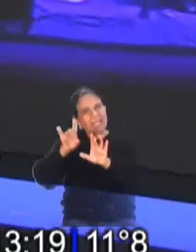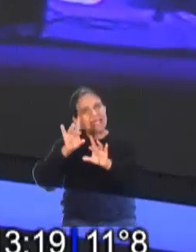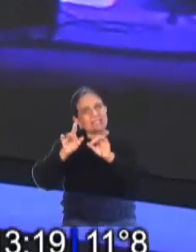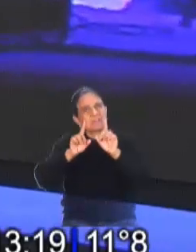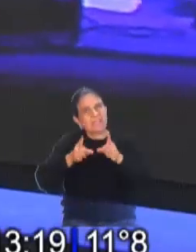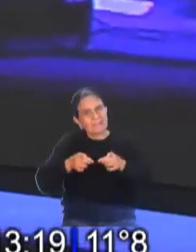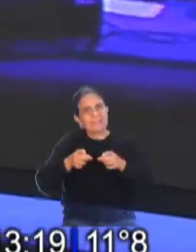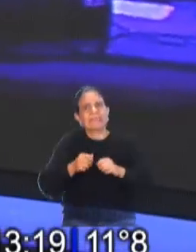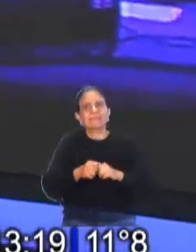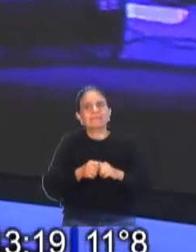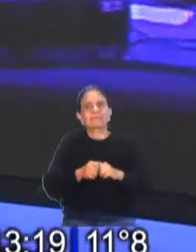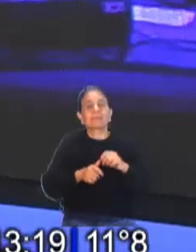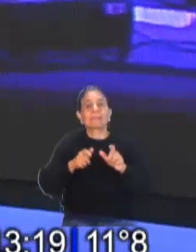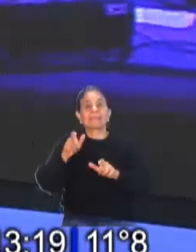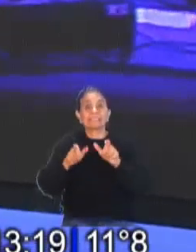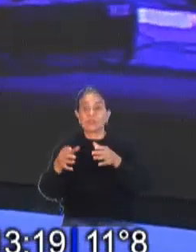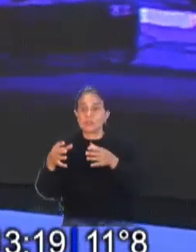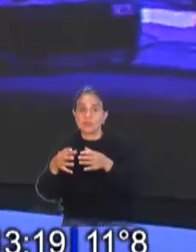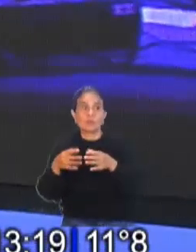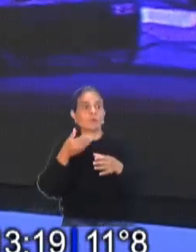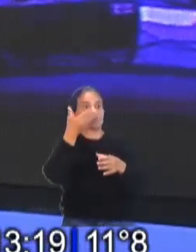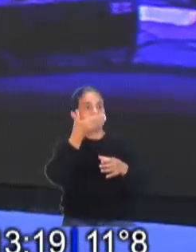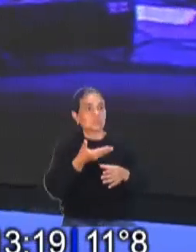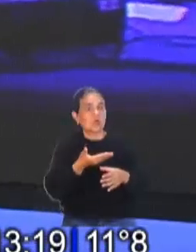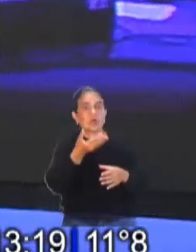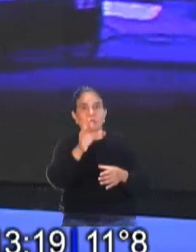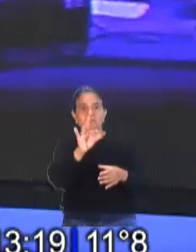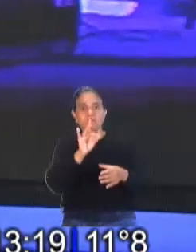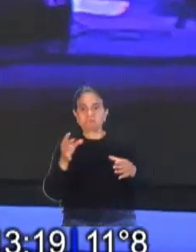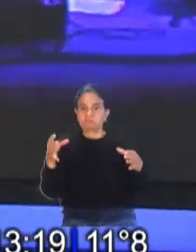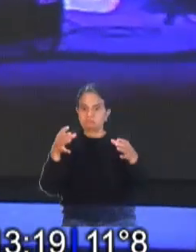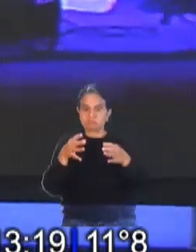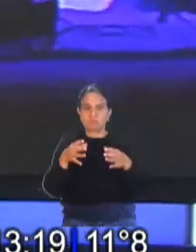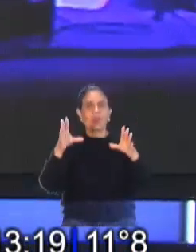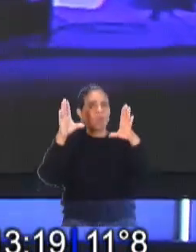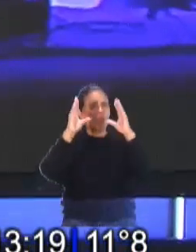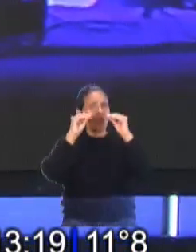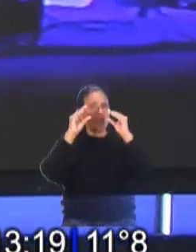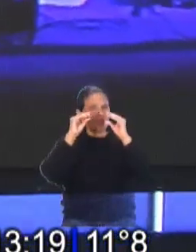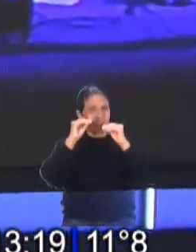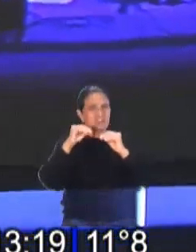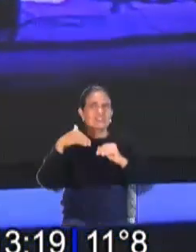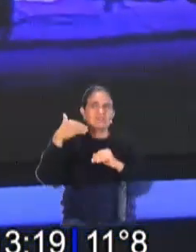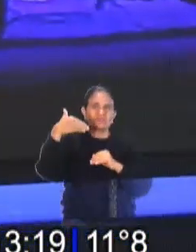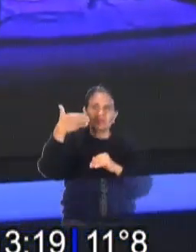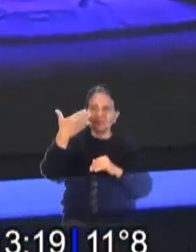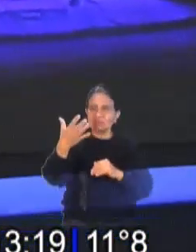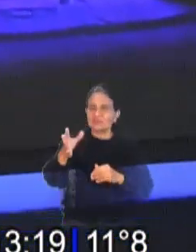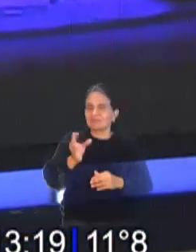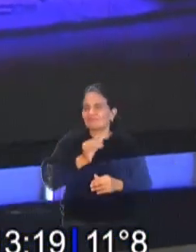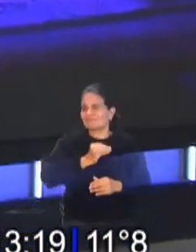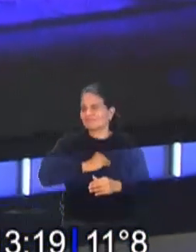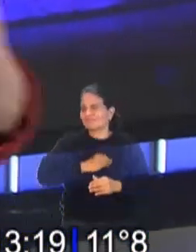los músicos locales junto a Nito Mestre en una noche que realmente muchos van a atesorar en su corazón por